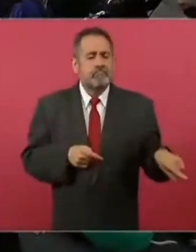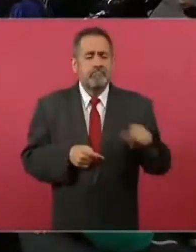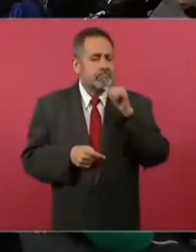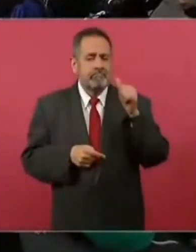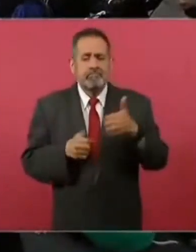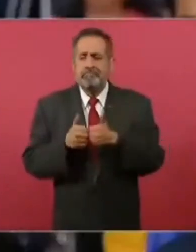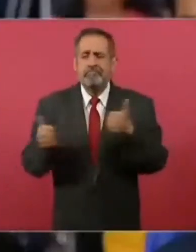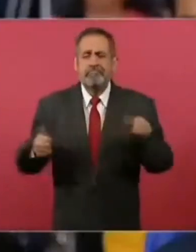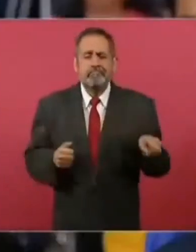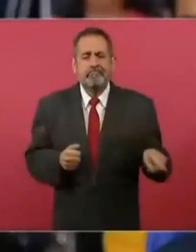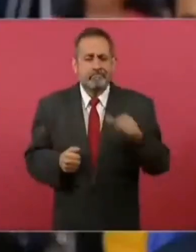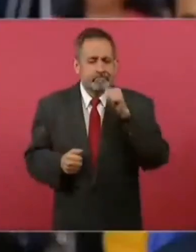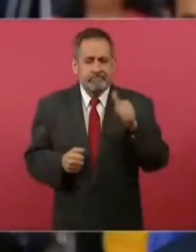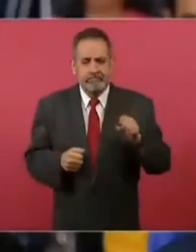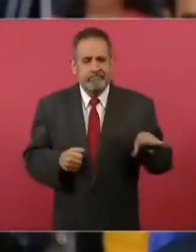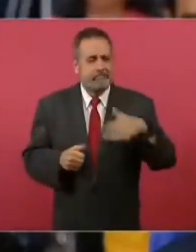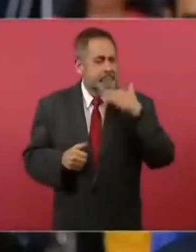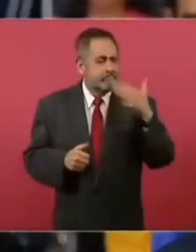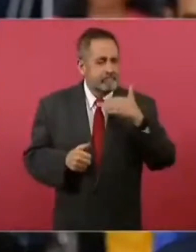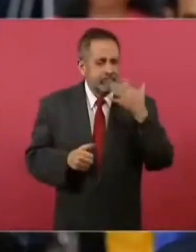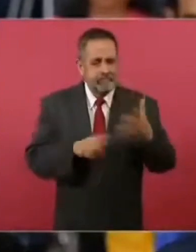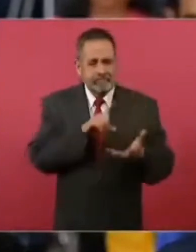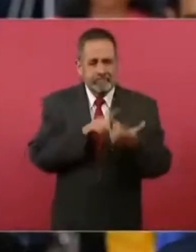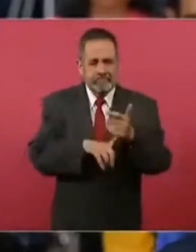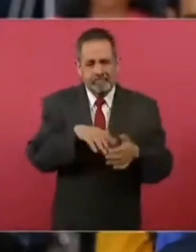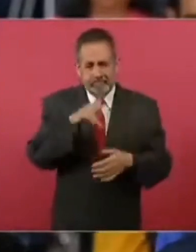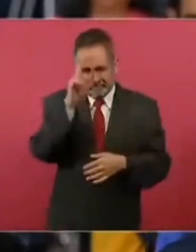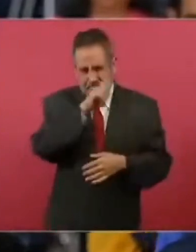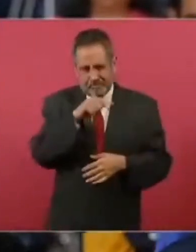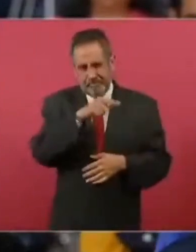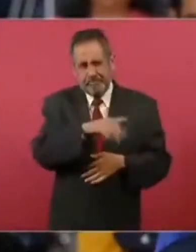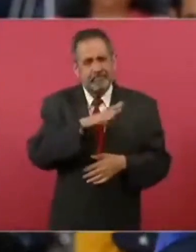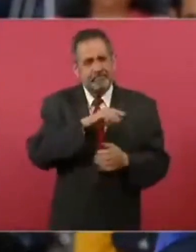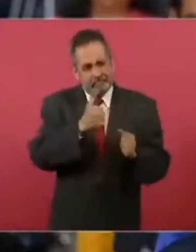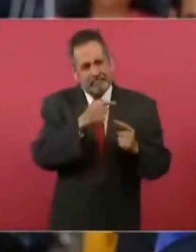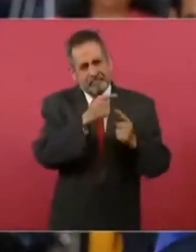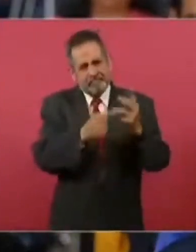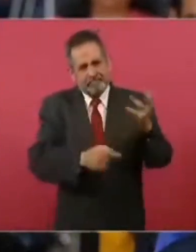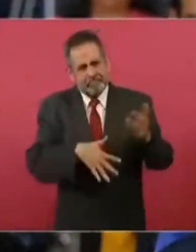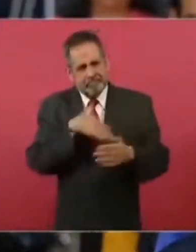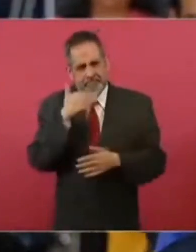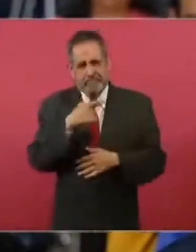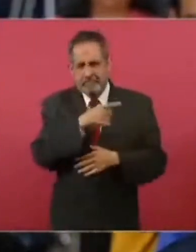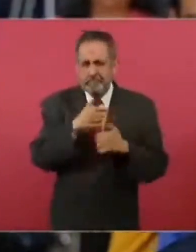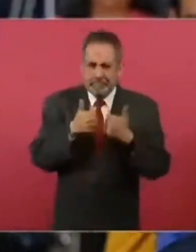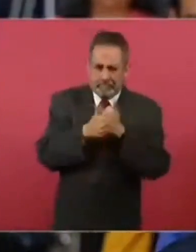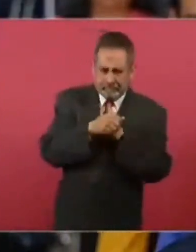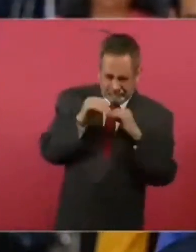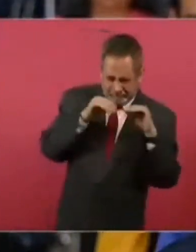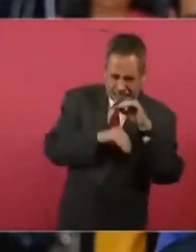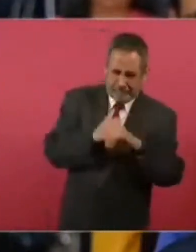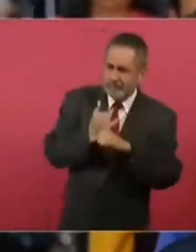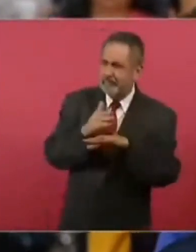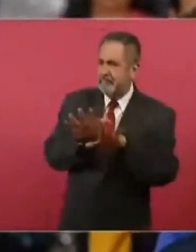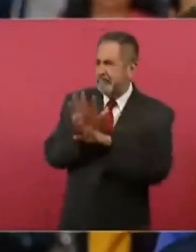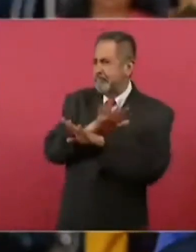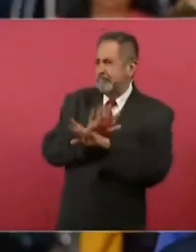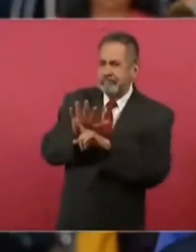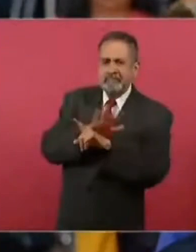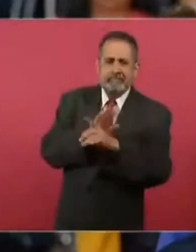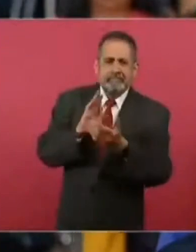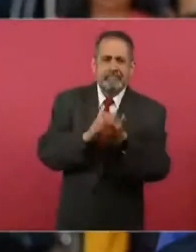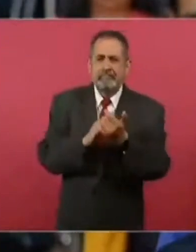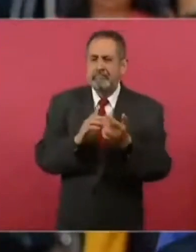se permite este tipo de corrupción, que es la más burda. Por supuesto, hay otras formas, como es maquinar las informaciones,